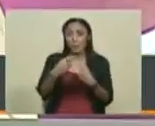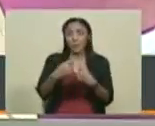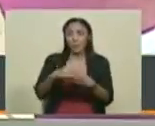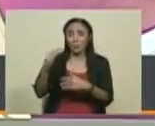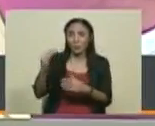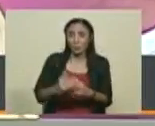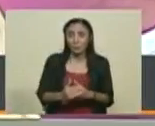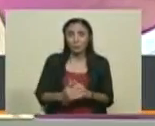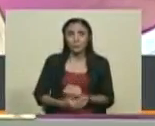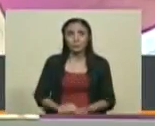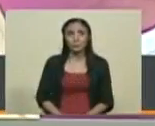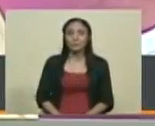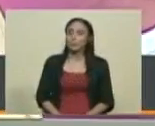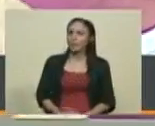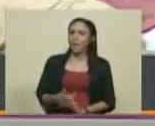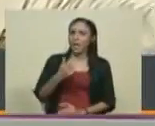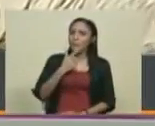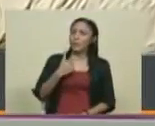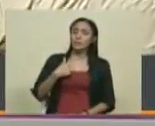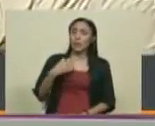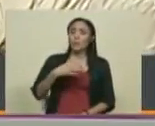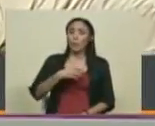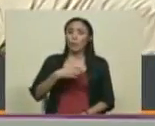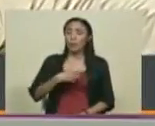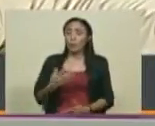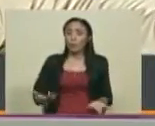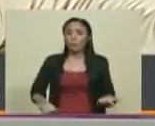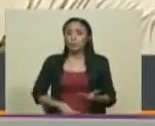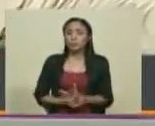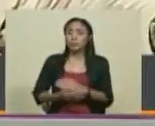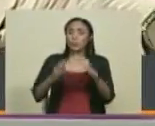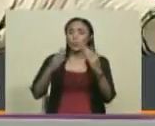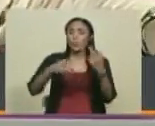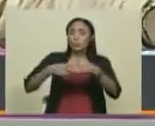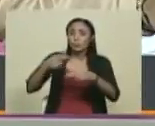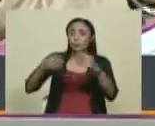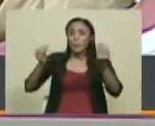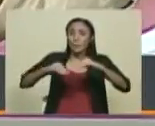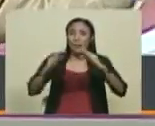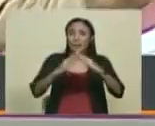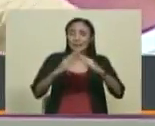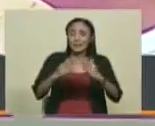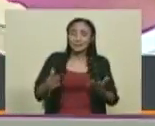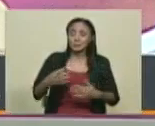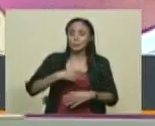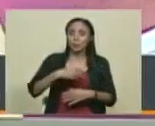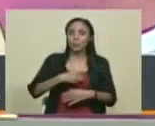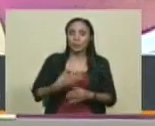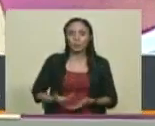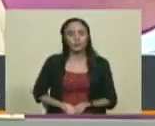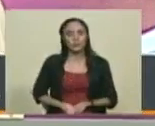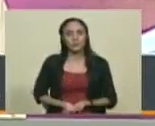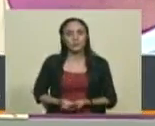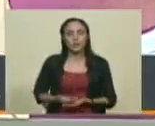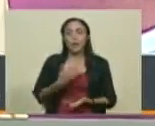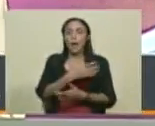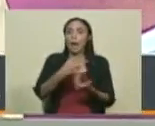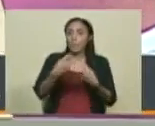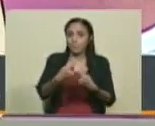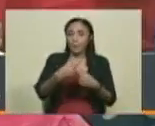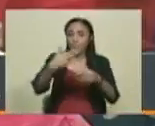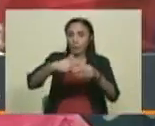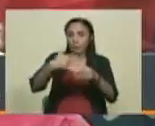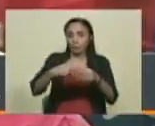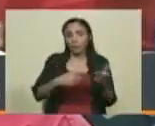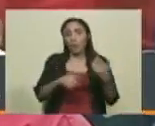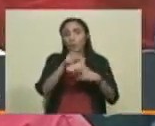Porque cuando me dijeron, no podemos construir más vivienda, el petróleo estaba a 100. Y entregamos ese año 140 mil. Me dio tristeza, pero mucha tristeza me